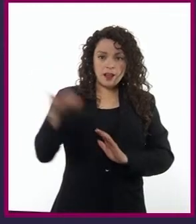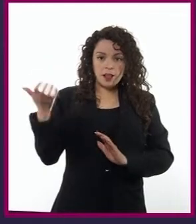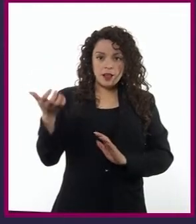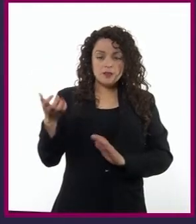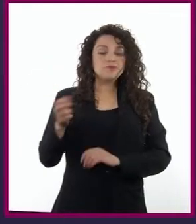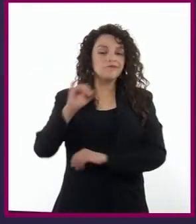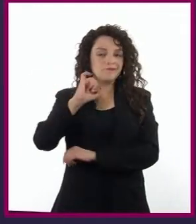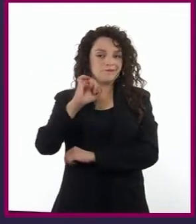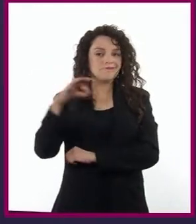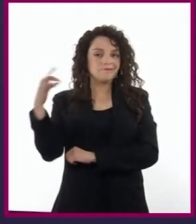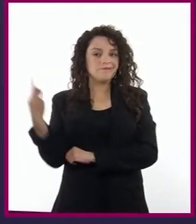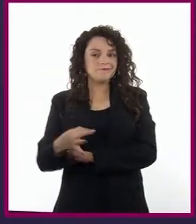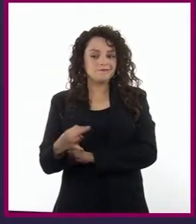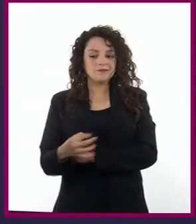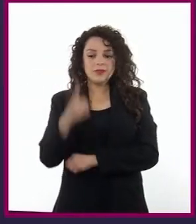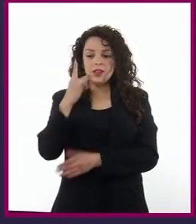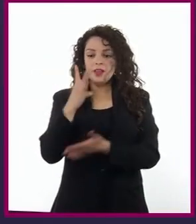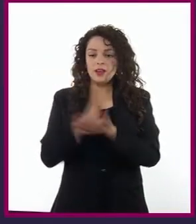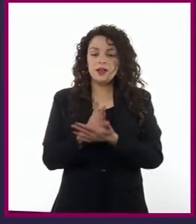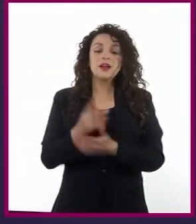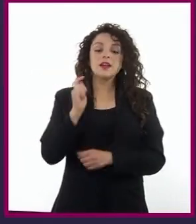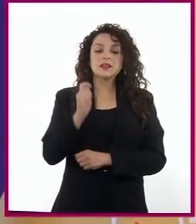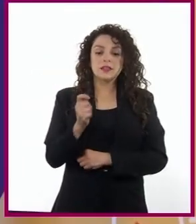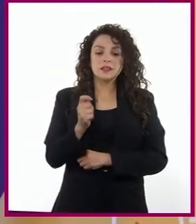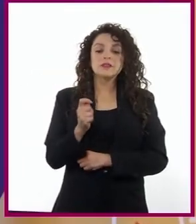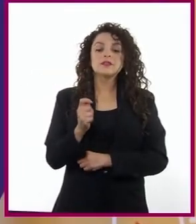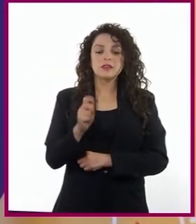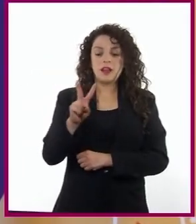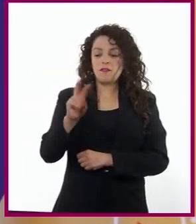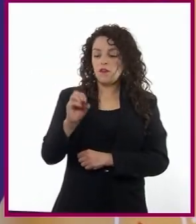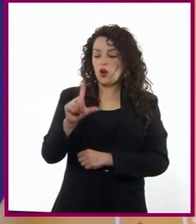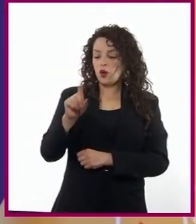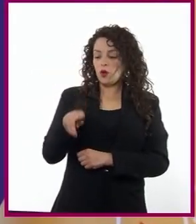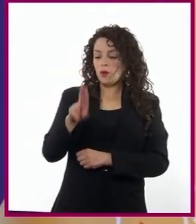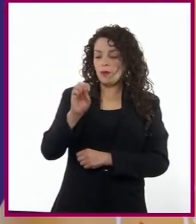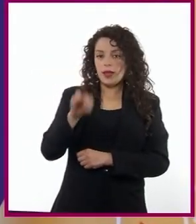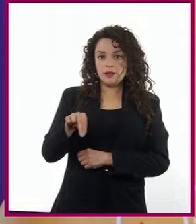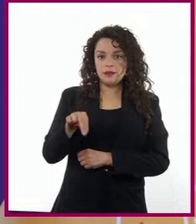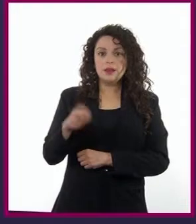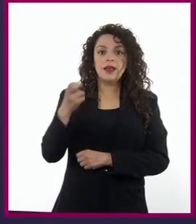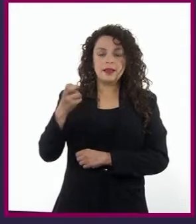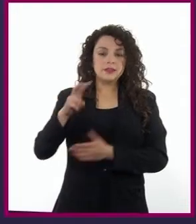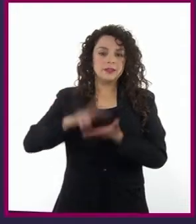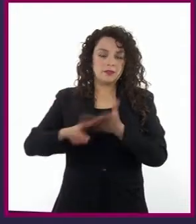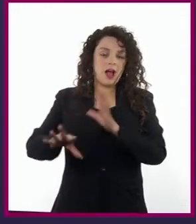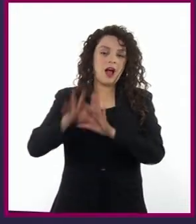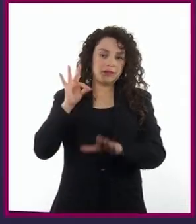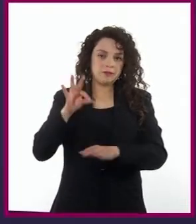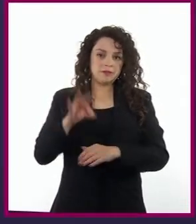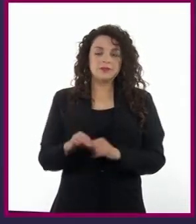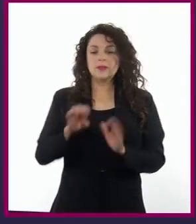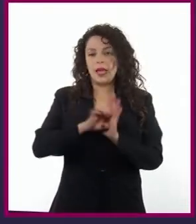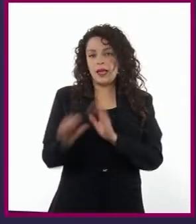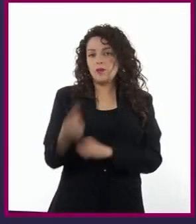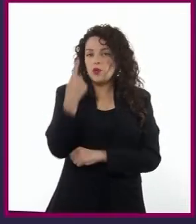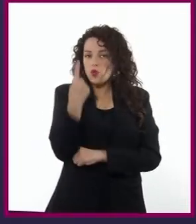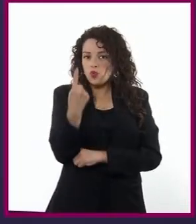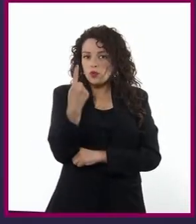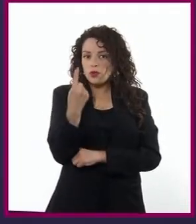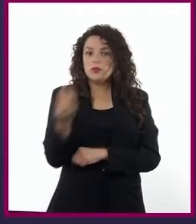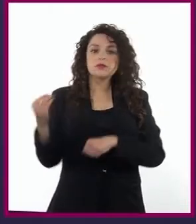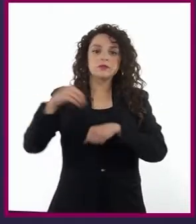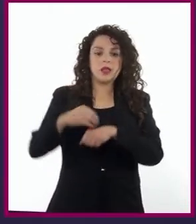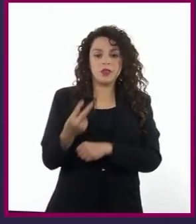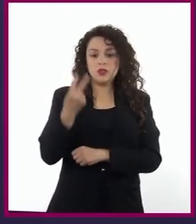Efectivamente, solo debemos sumar los valores de los volúmenes obtenidos, es decir, volumen 1 más volumen